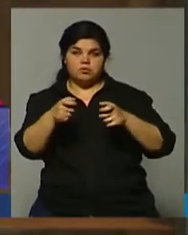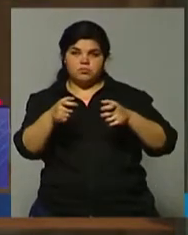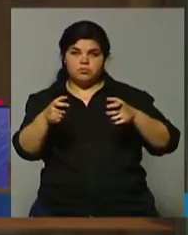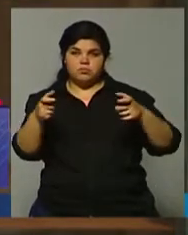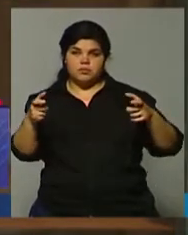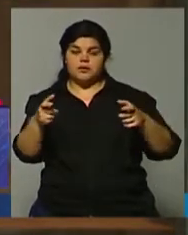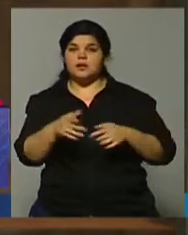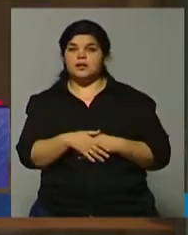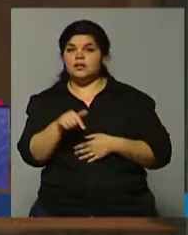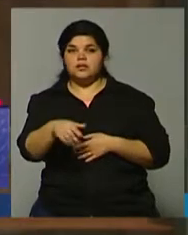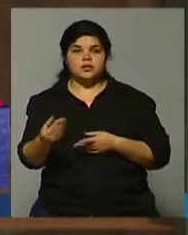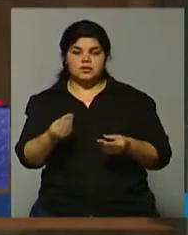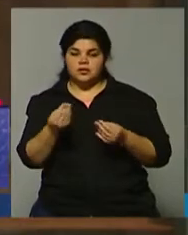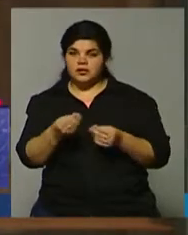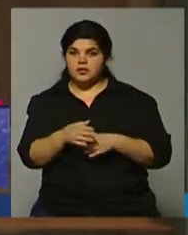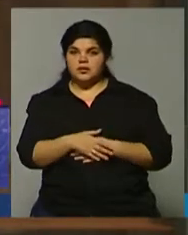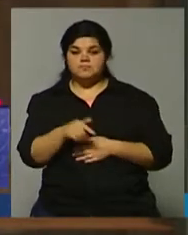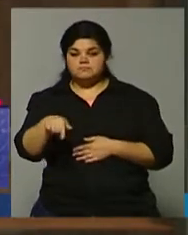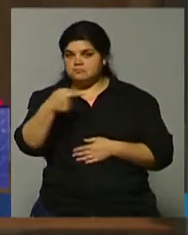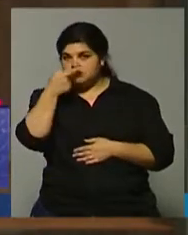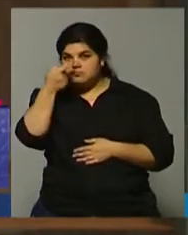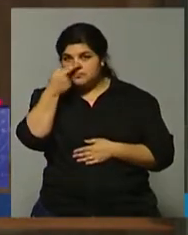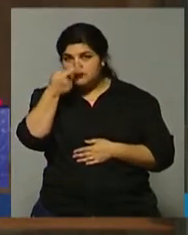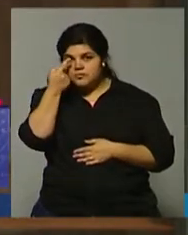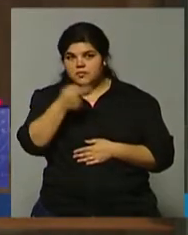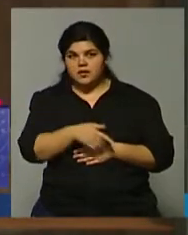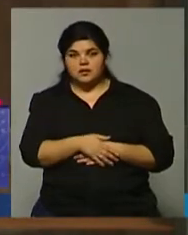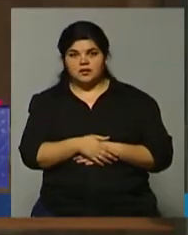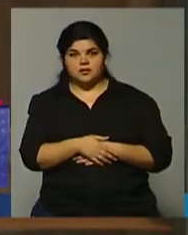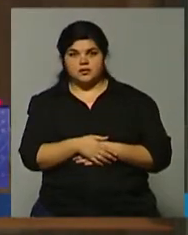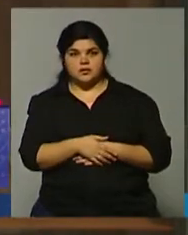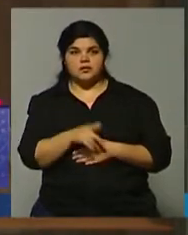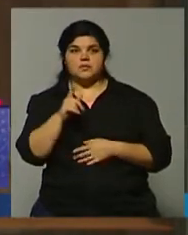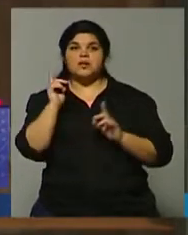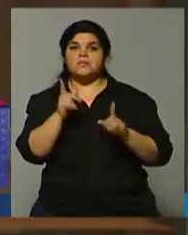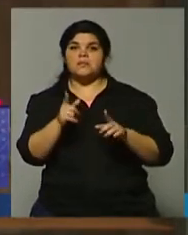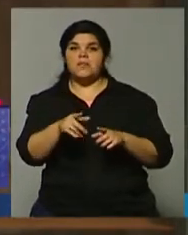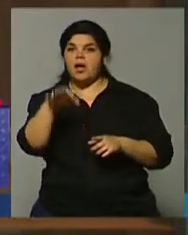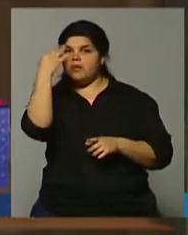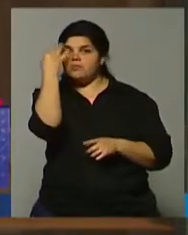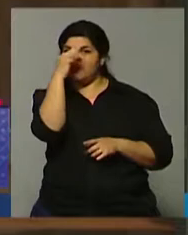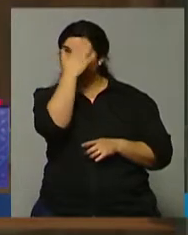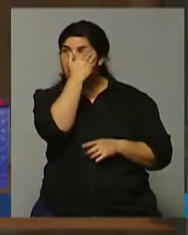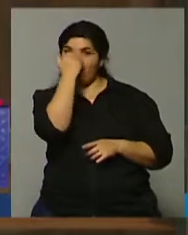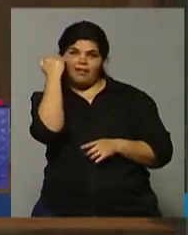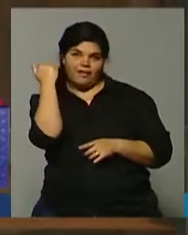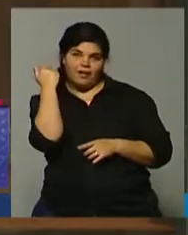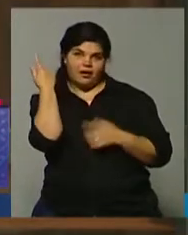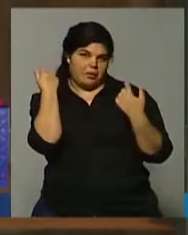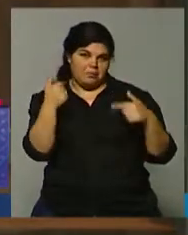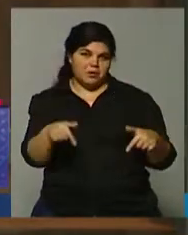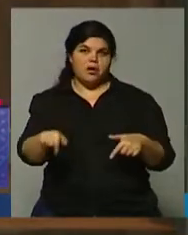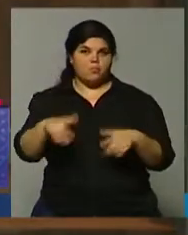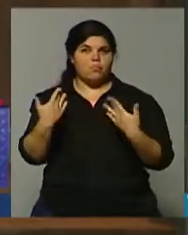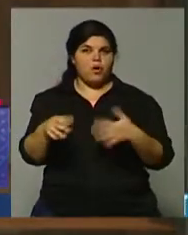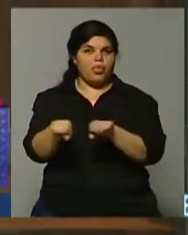de, es muy interesante porque lo cierto es que los cosméticos, el maquillaje va a tener la posibilidad de comprarse a través de internet.